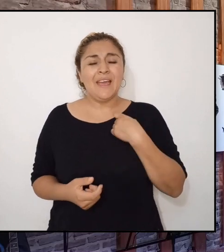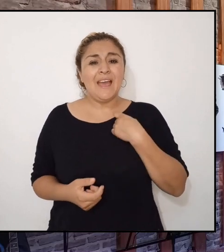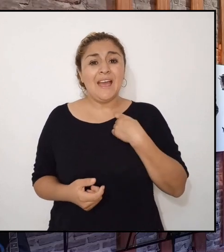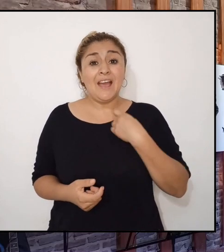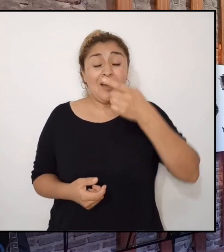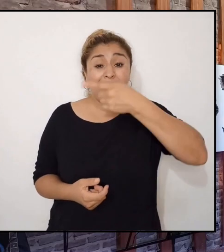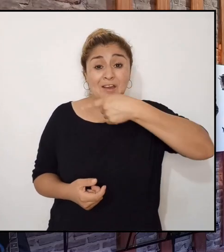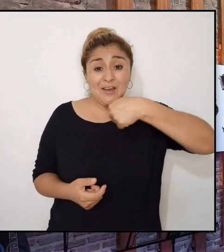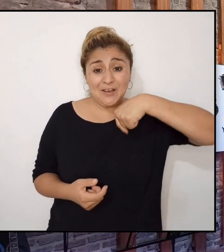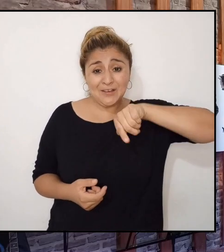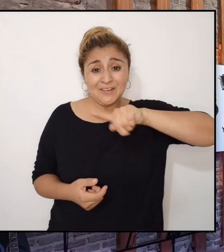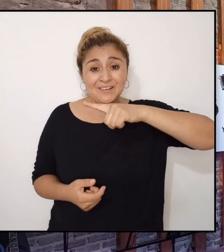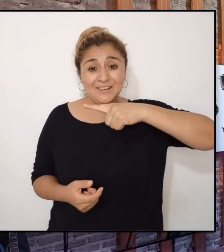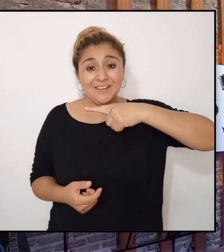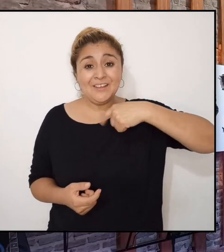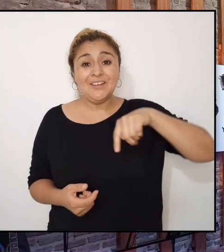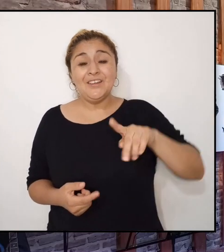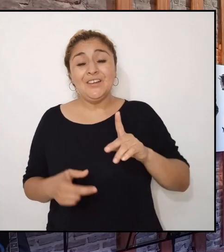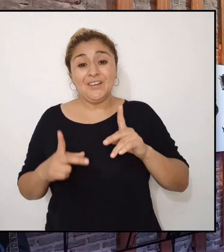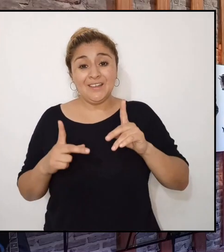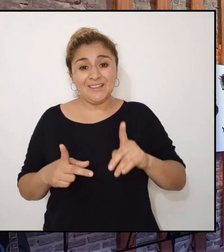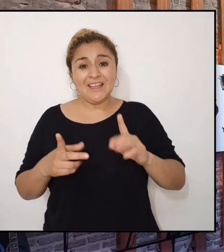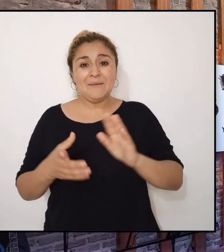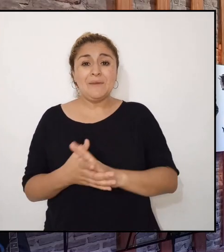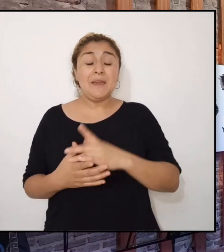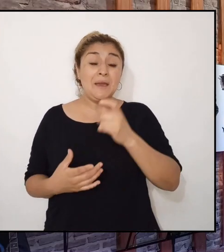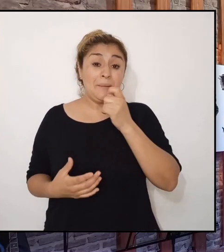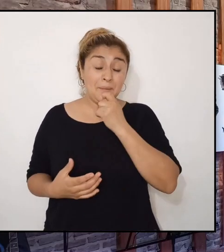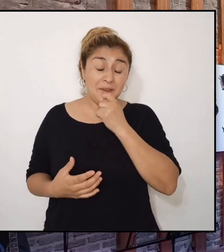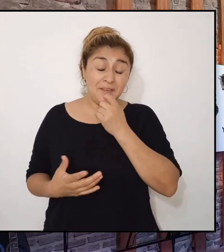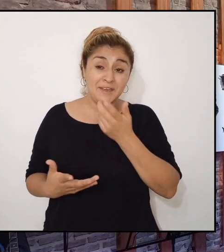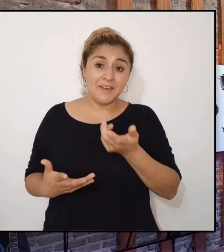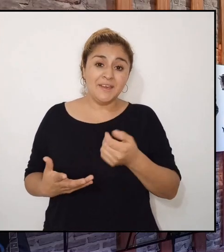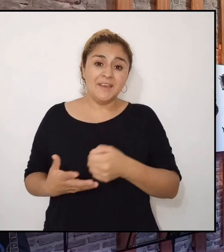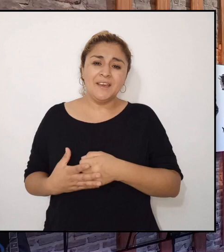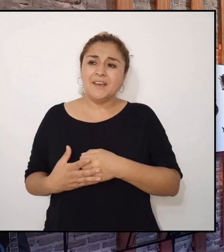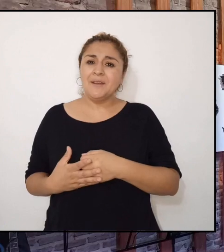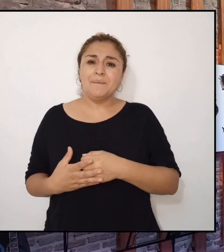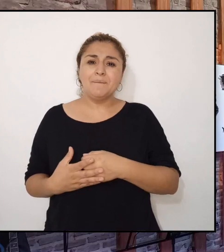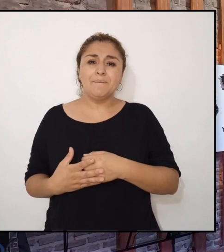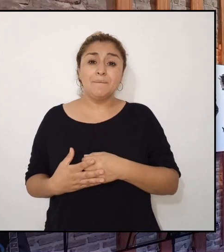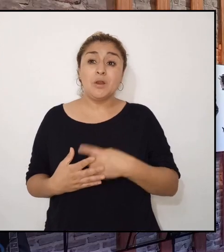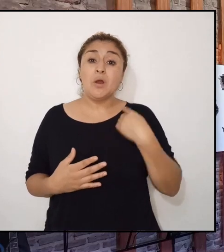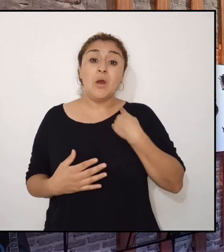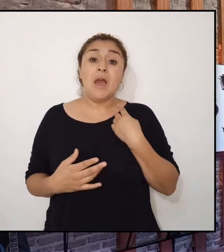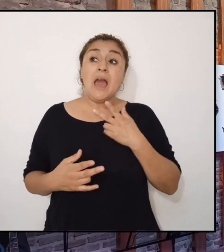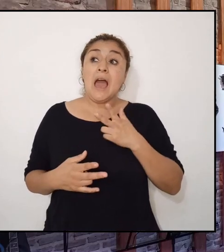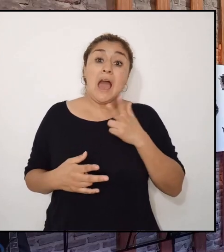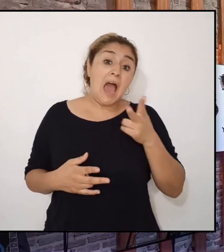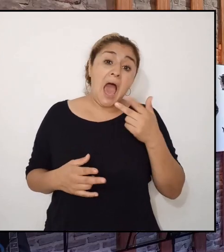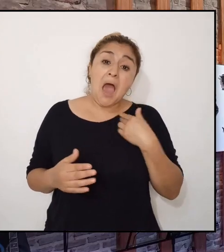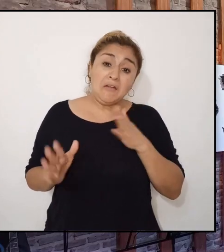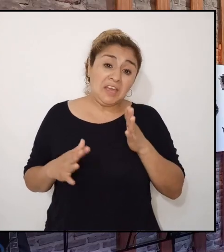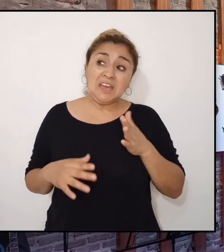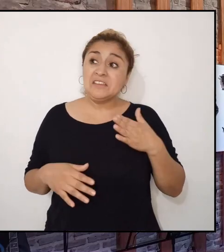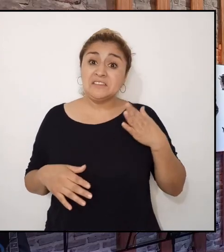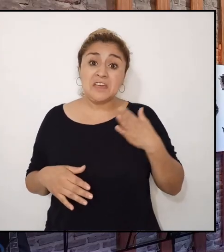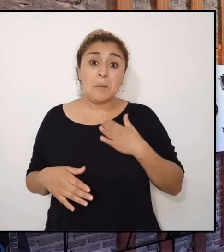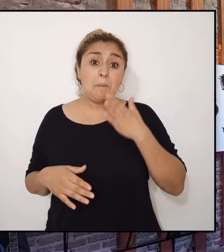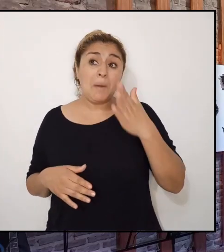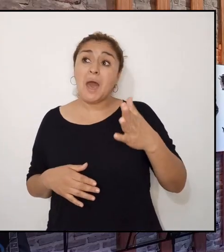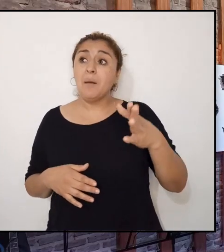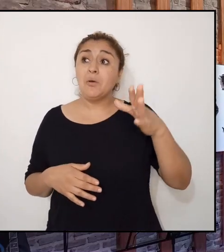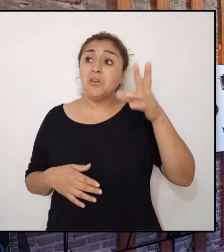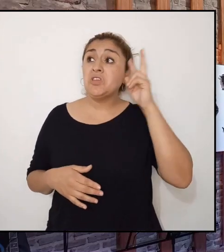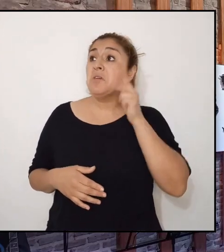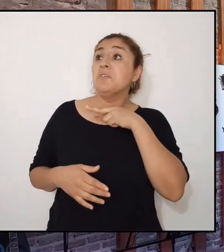Había ahí en el mercado. Y así, un día de camino, y de repente, ¿dónde está Jesús? A ver, igual es un nene bueno, obvio